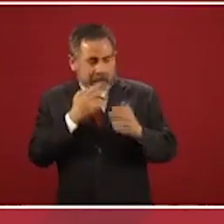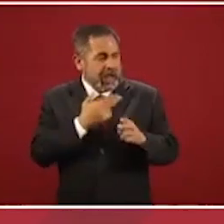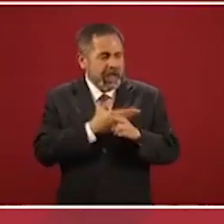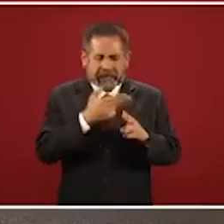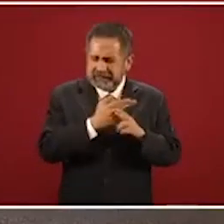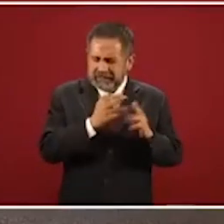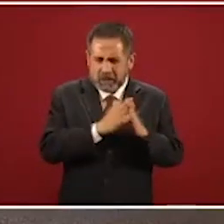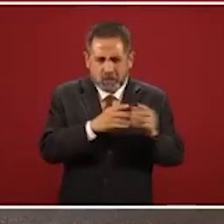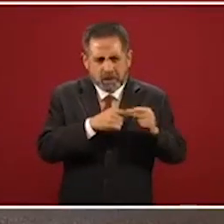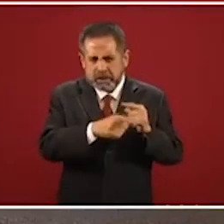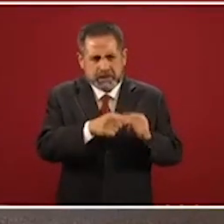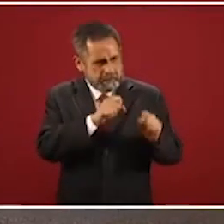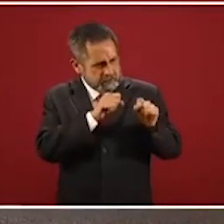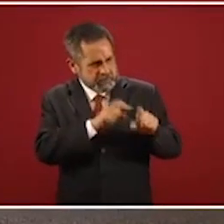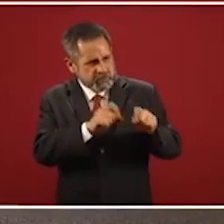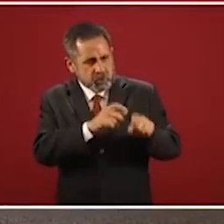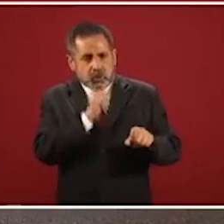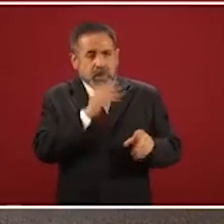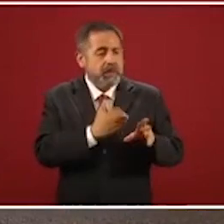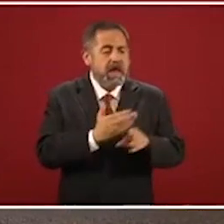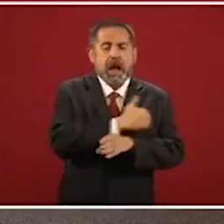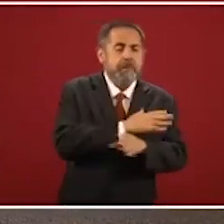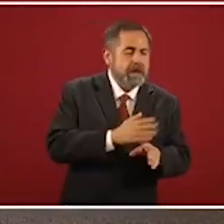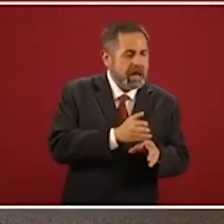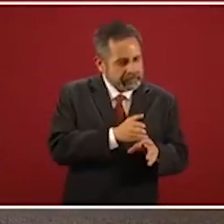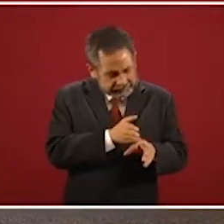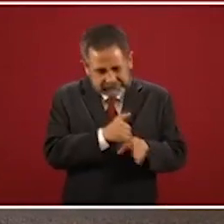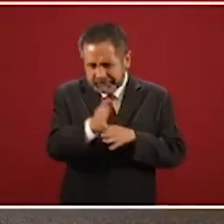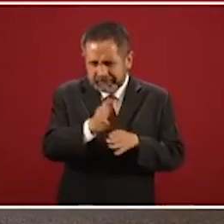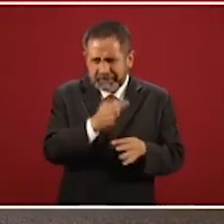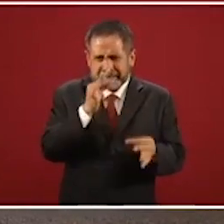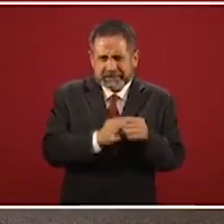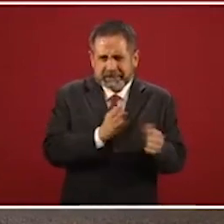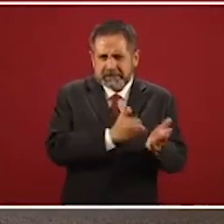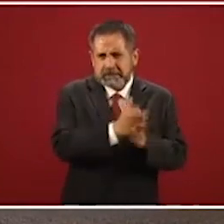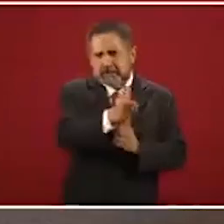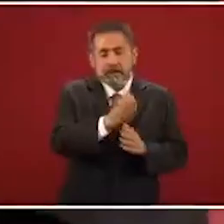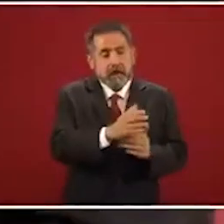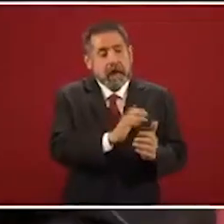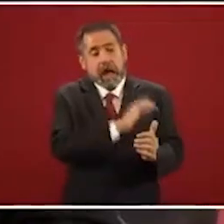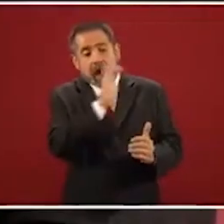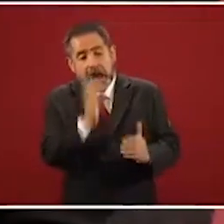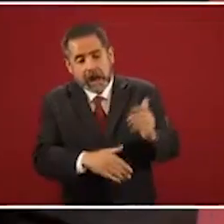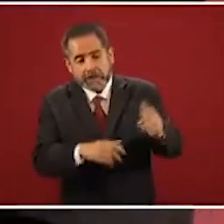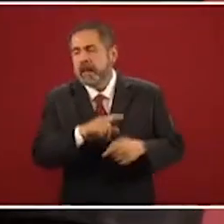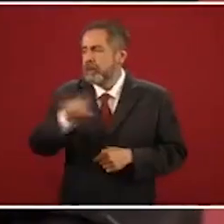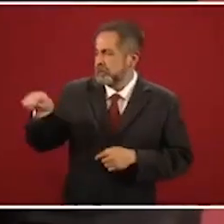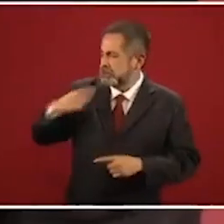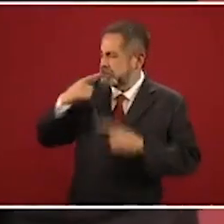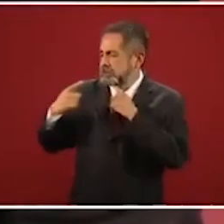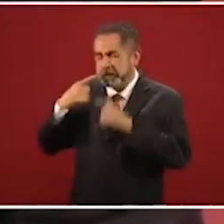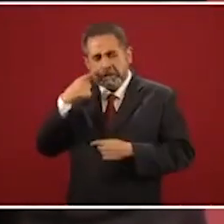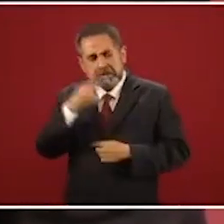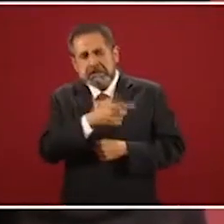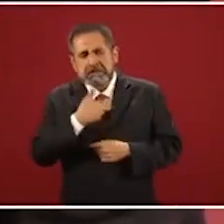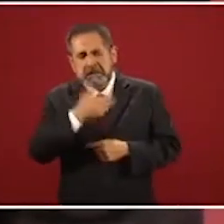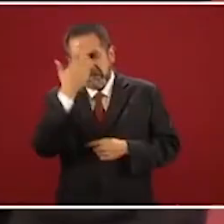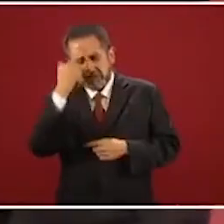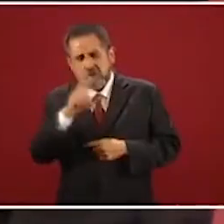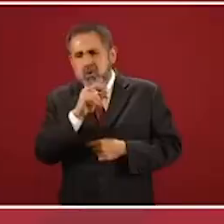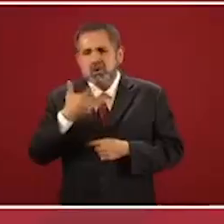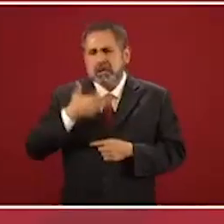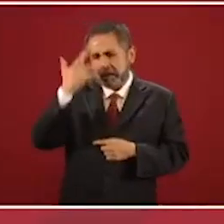andrés manuel lópez obrador actualmente precisó en conferencia de prensa que hay una reserva de 4 millones de dosis disponibles y el domingo lunes